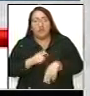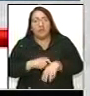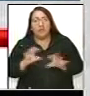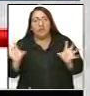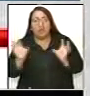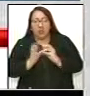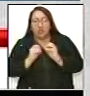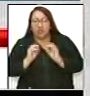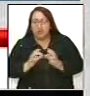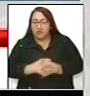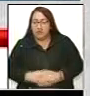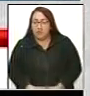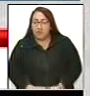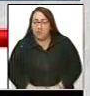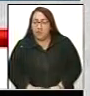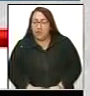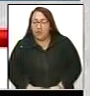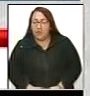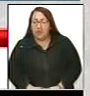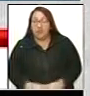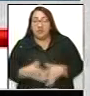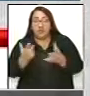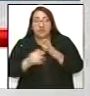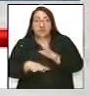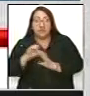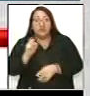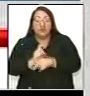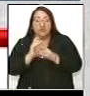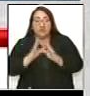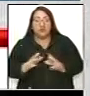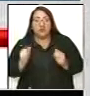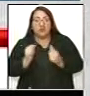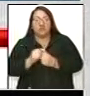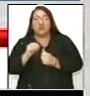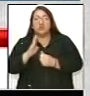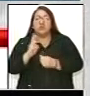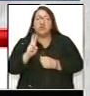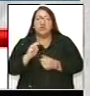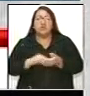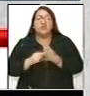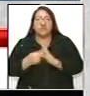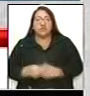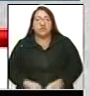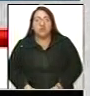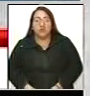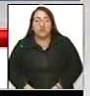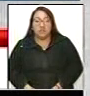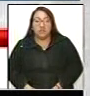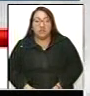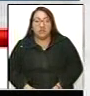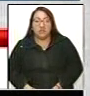completa pretende sacar a los estudiantes con B2, que es un nivel